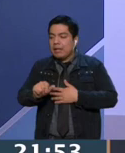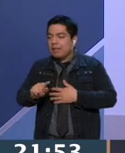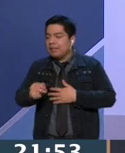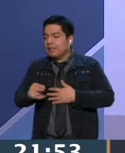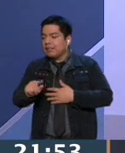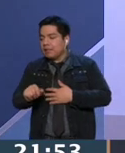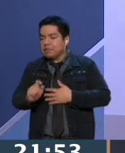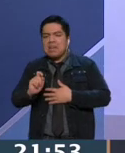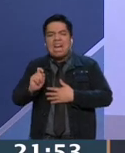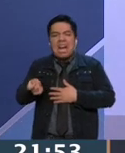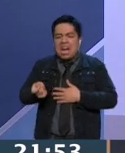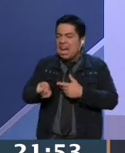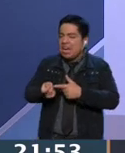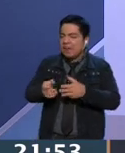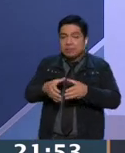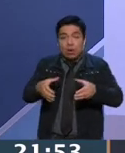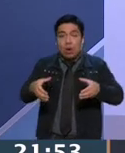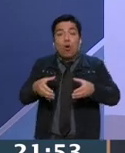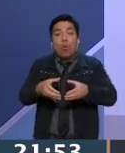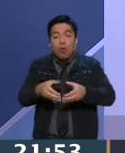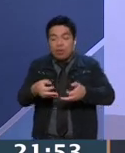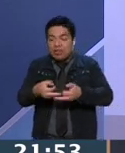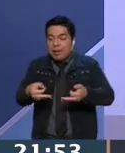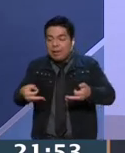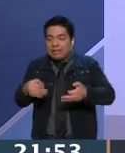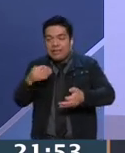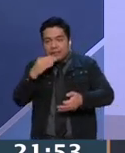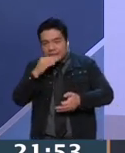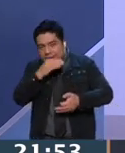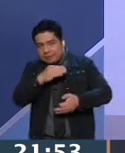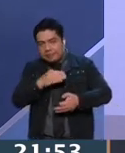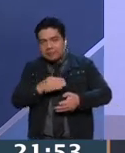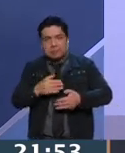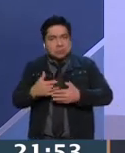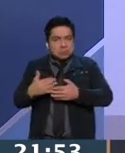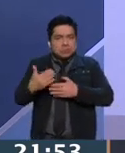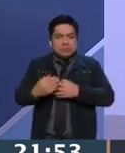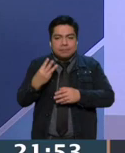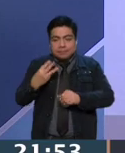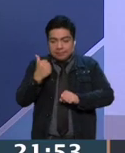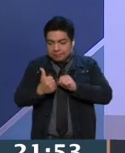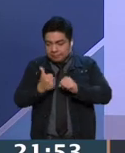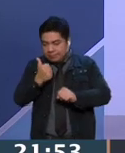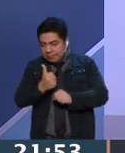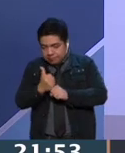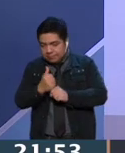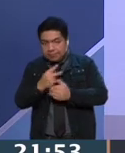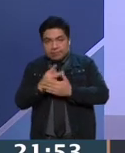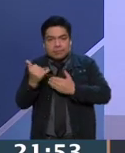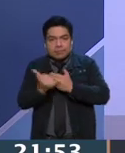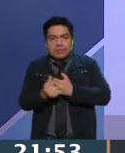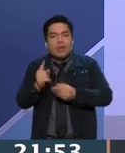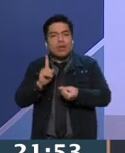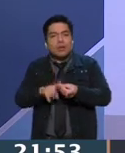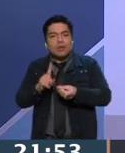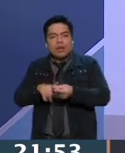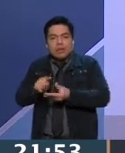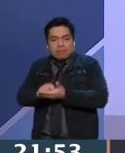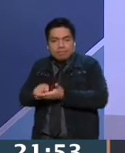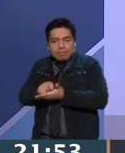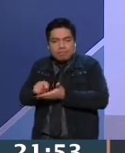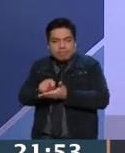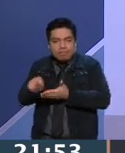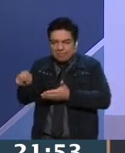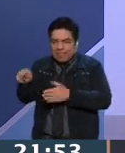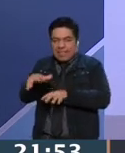que significa Comunidad de la Tierra del Maíz. Es un proyecto que ya lleva 3 años funcionando en Topilejo, en el sur de la Ciudad de México, en la alcaldía